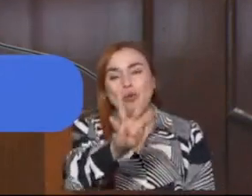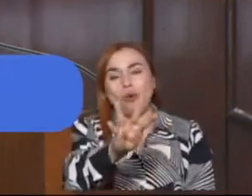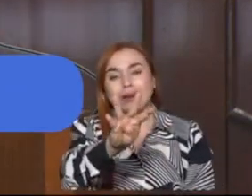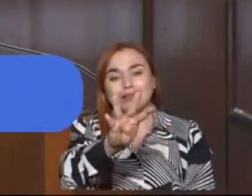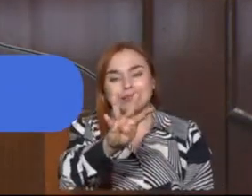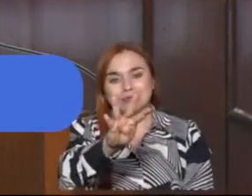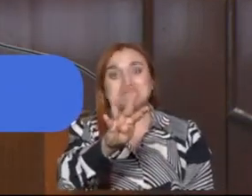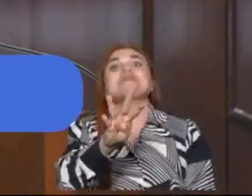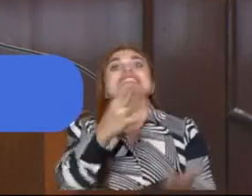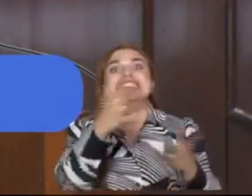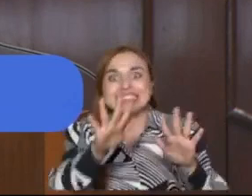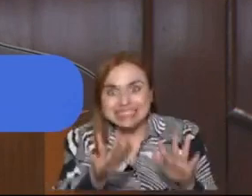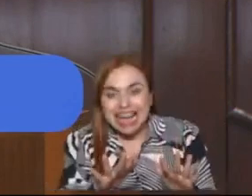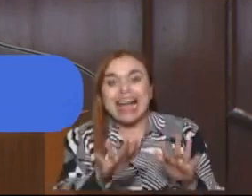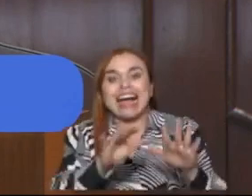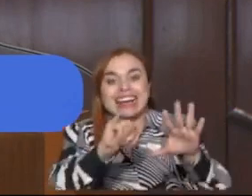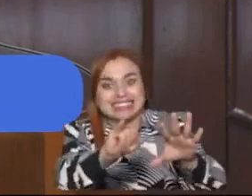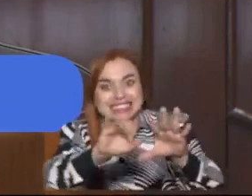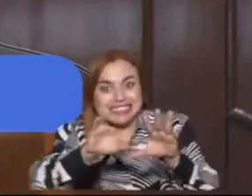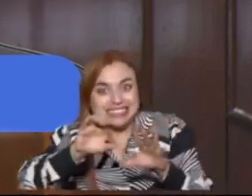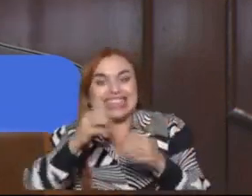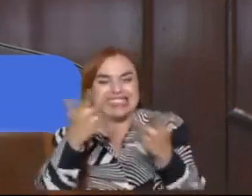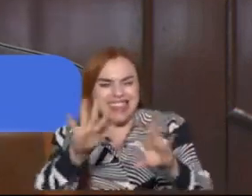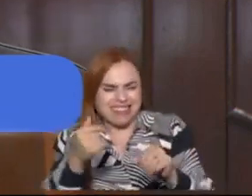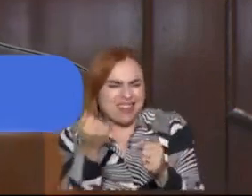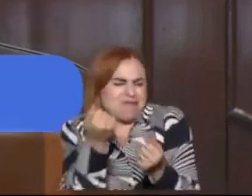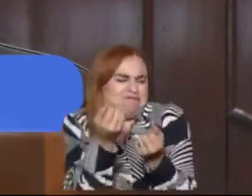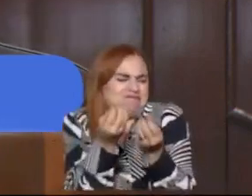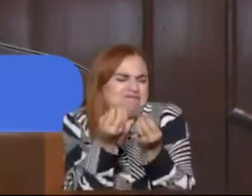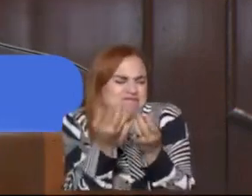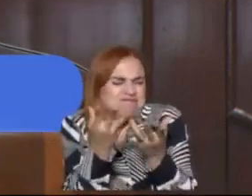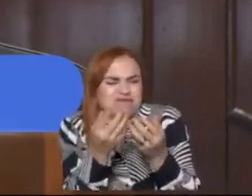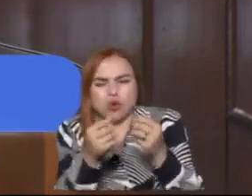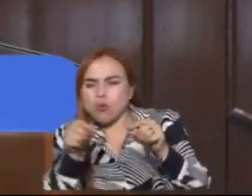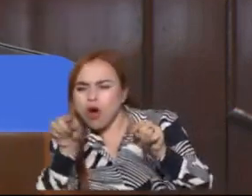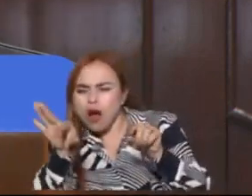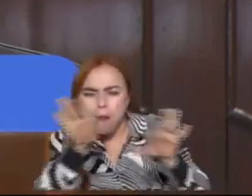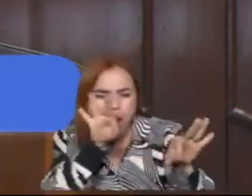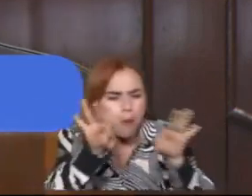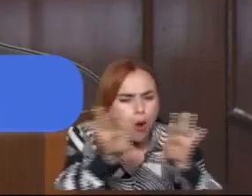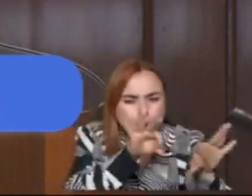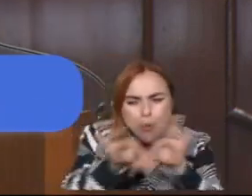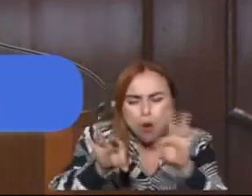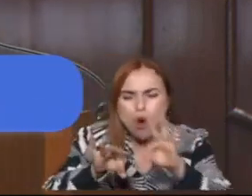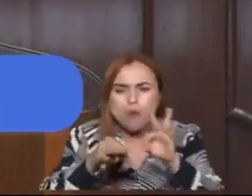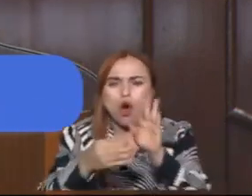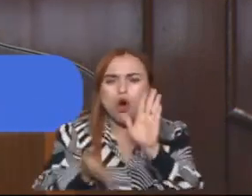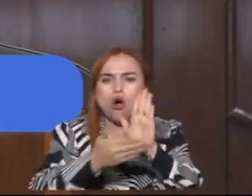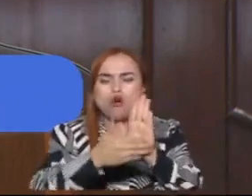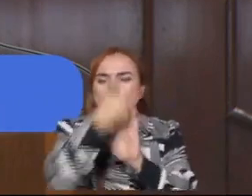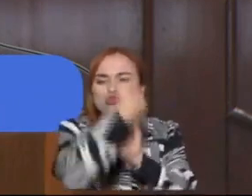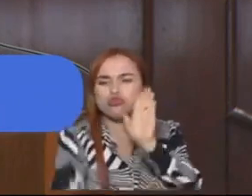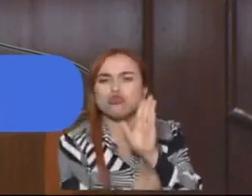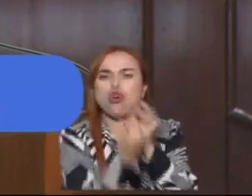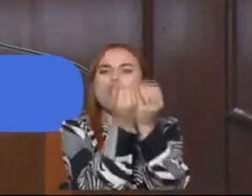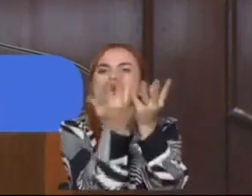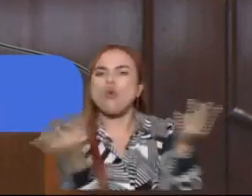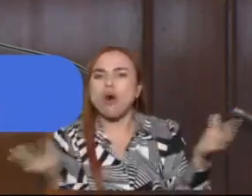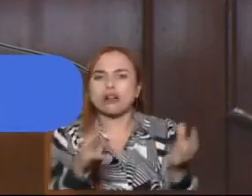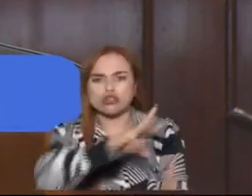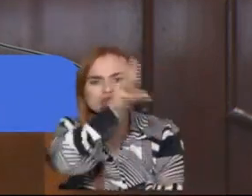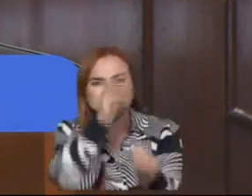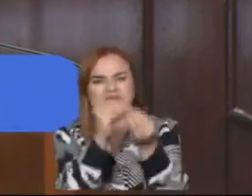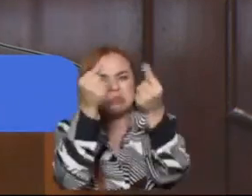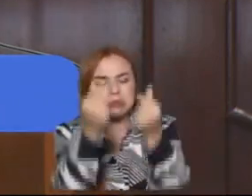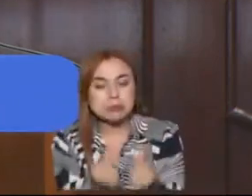304.674 cotizaciones en línea, con un valor superior a 1.079 millones de balboas.